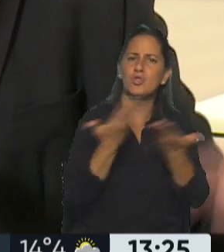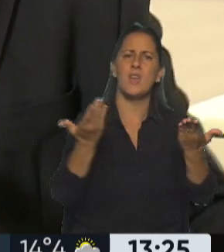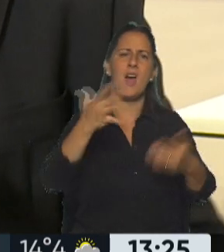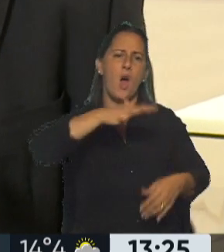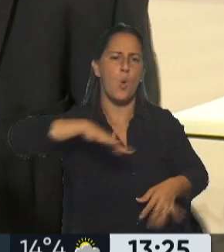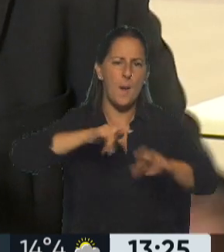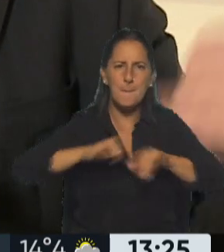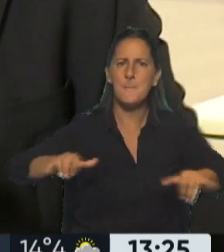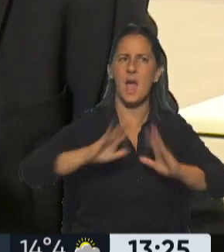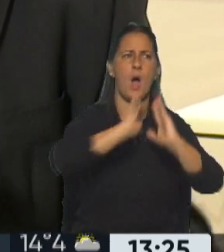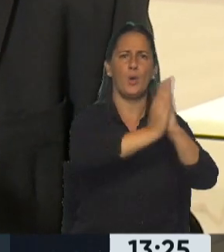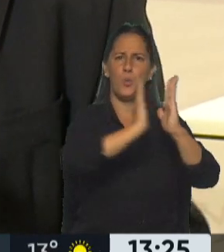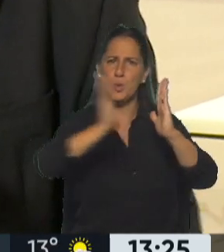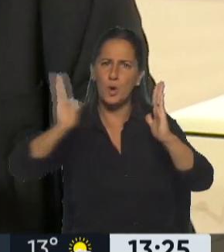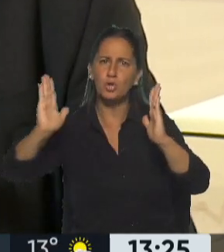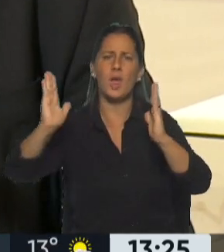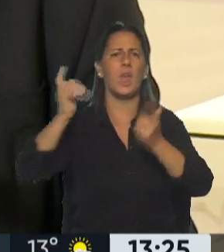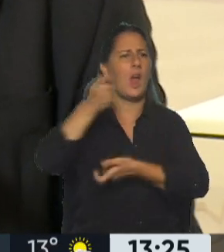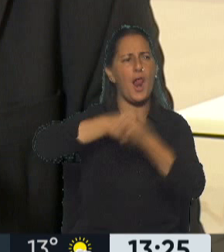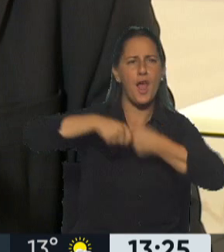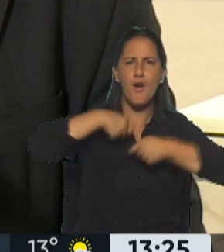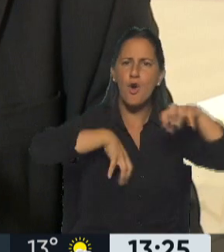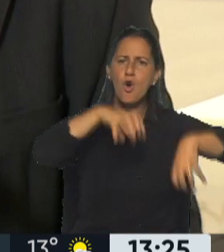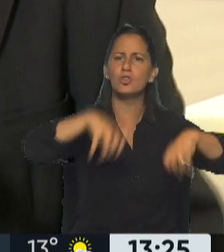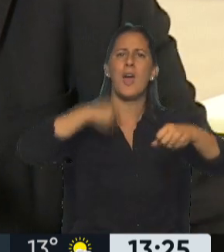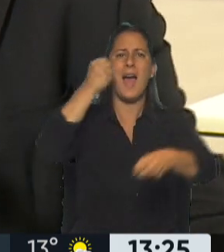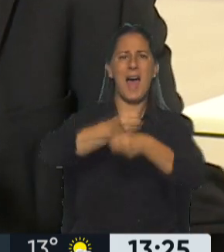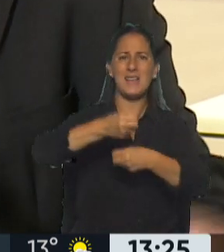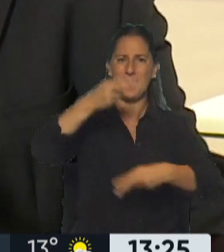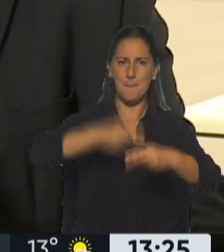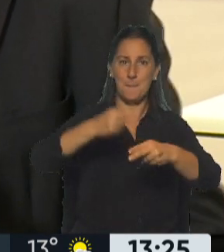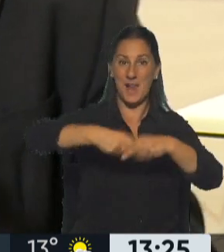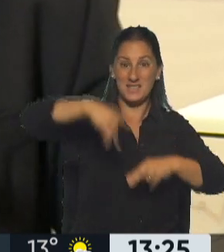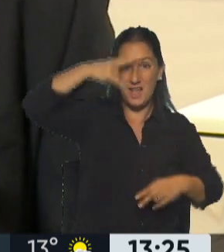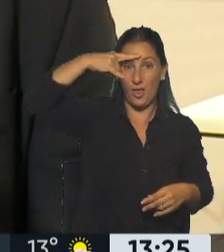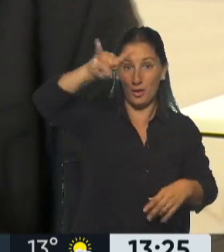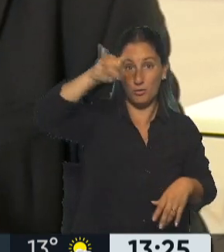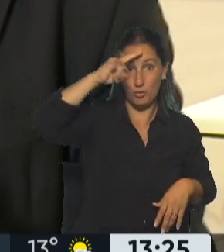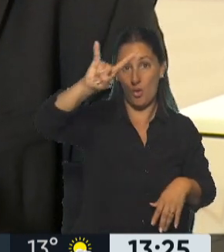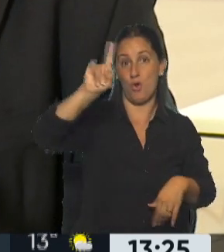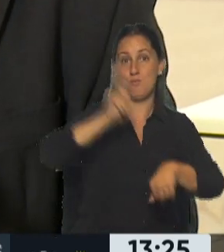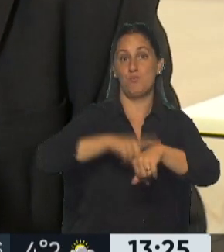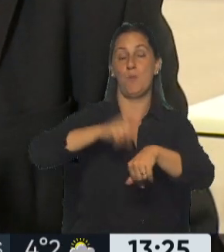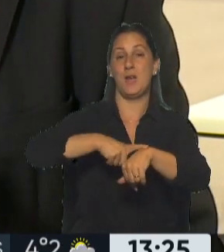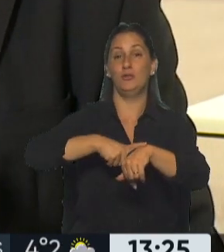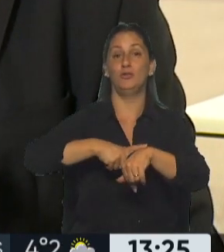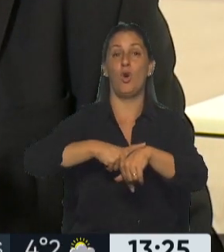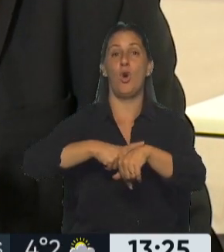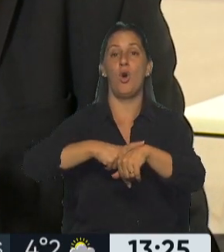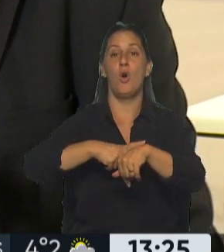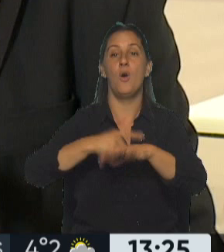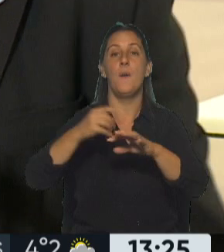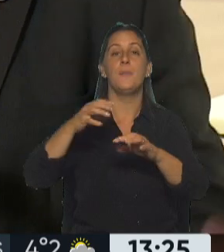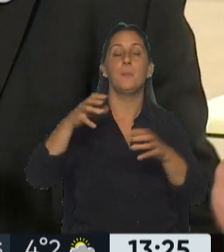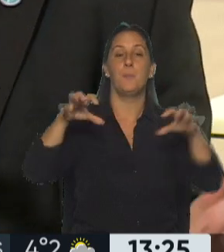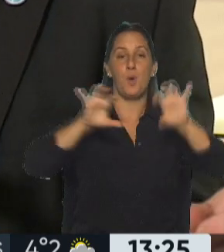piano, donde había biblioteca, donde había una jabonería, donde hubo hasta una plaza de toros en su momento, previo a lo que fue las Provincias Unidas del